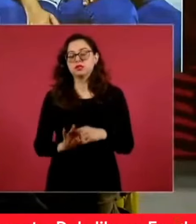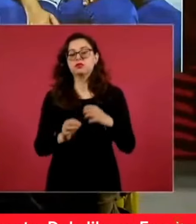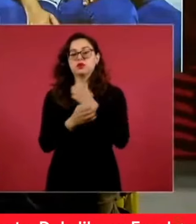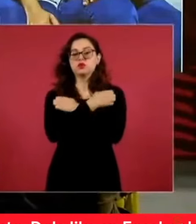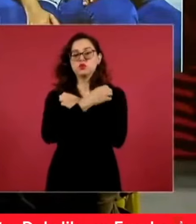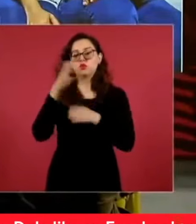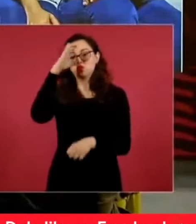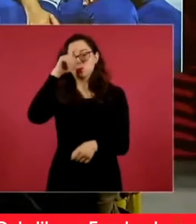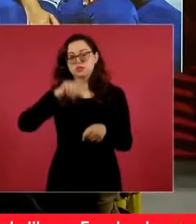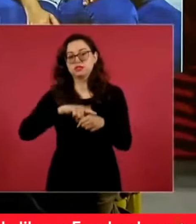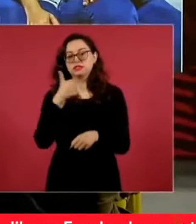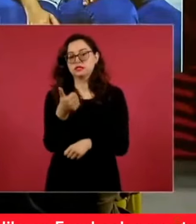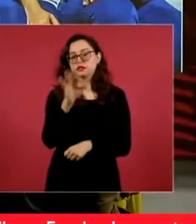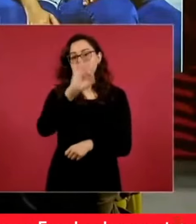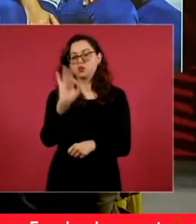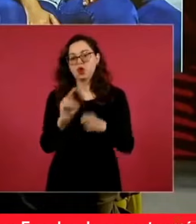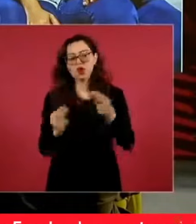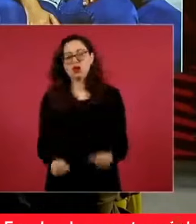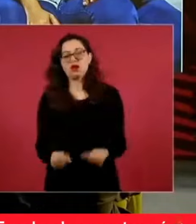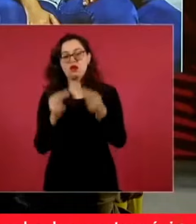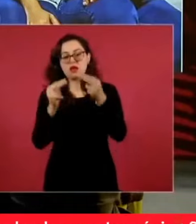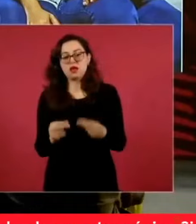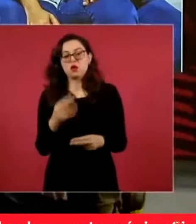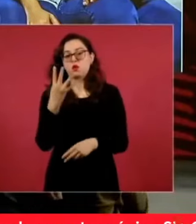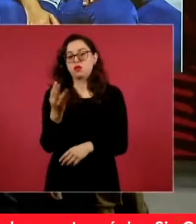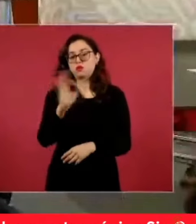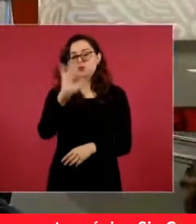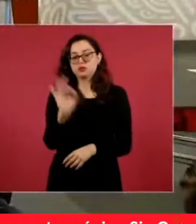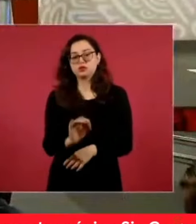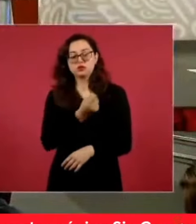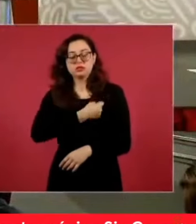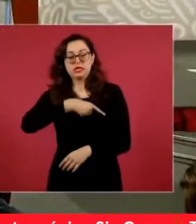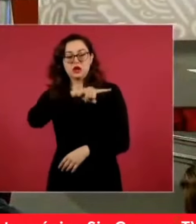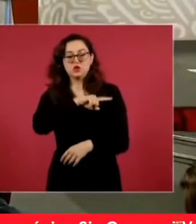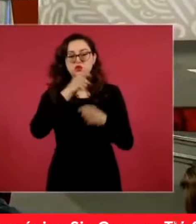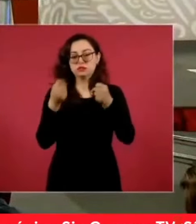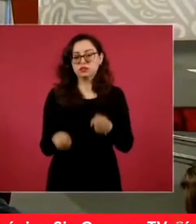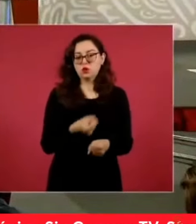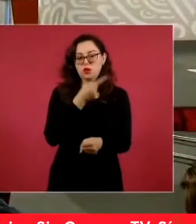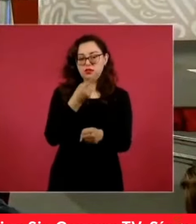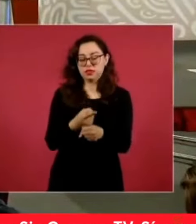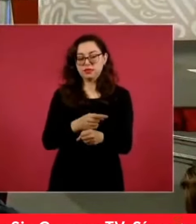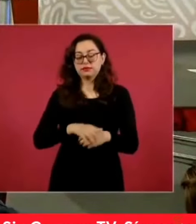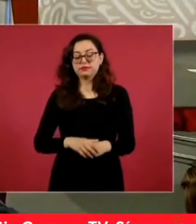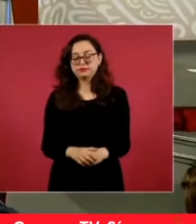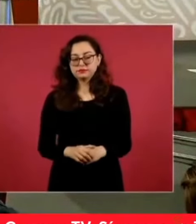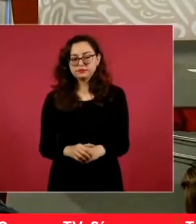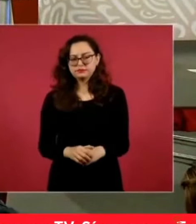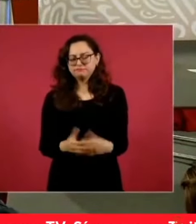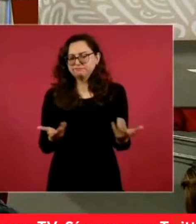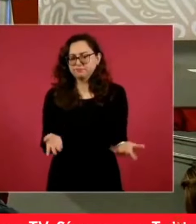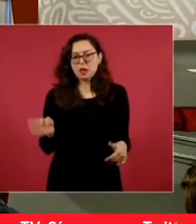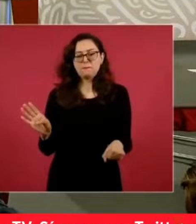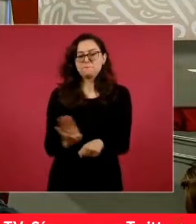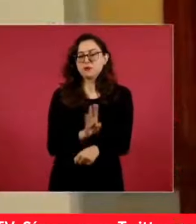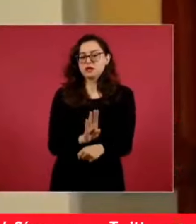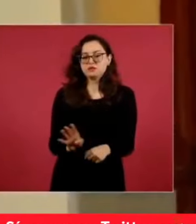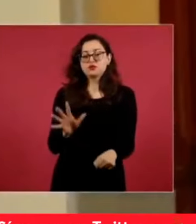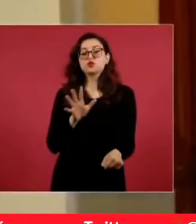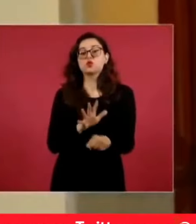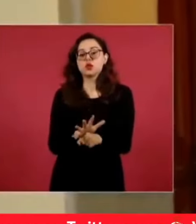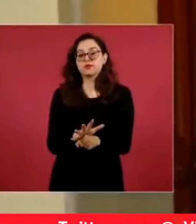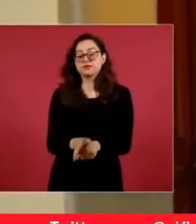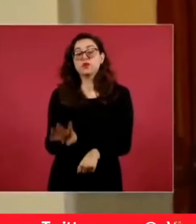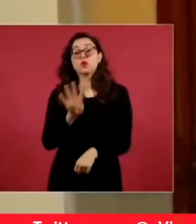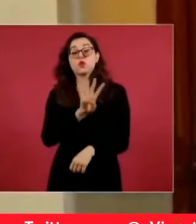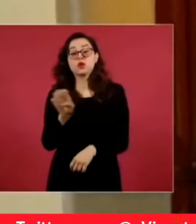6% comercio y 4% salud y seguridad Cuáles han sido alguno de los beneficios de la implementación de este programa más de